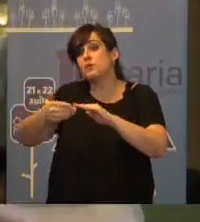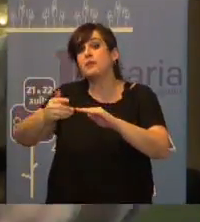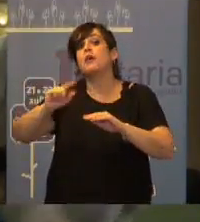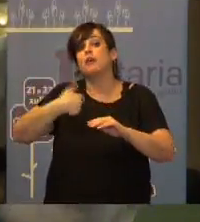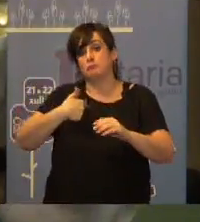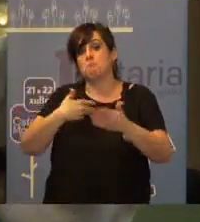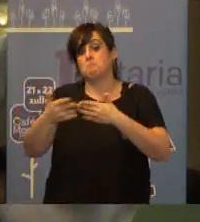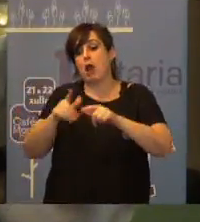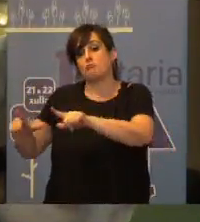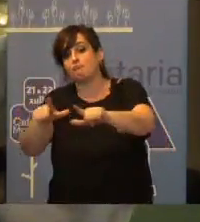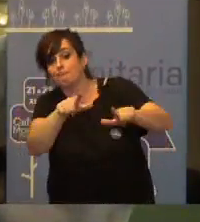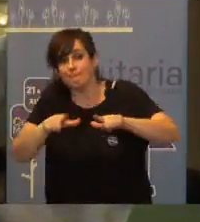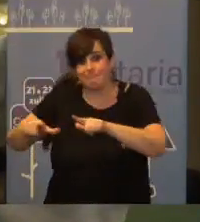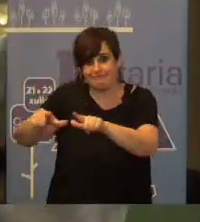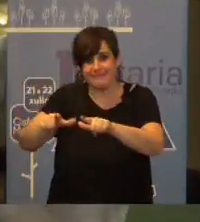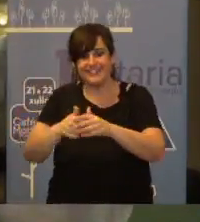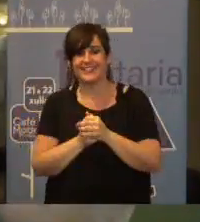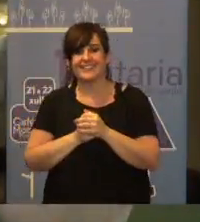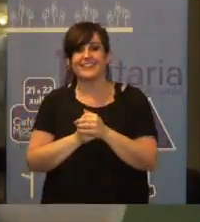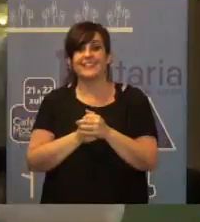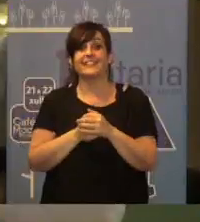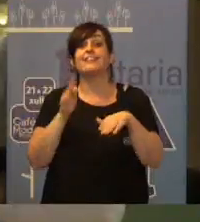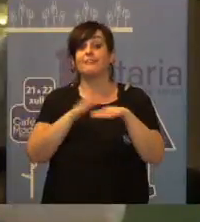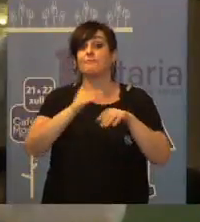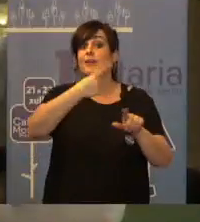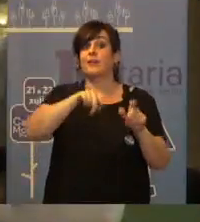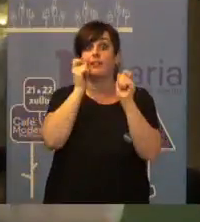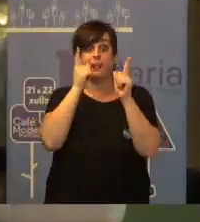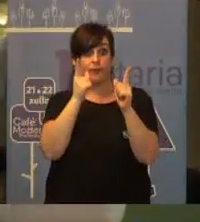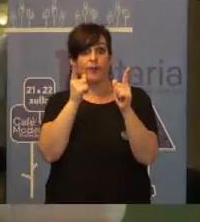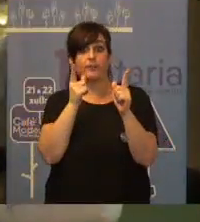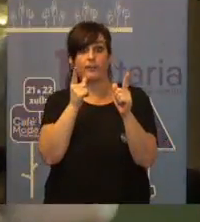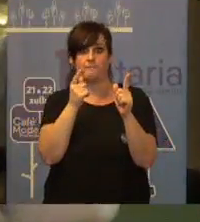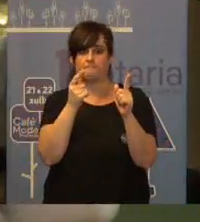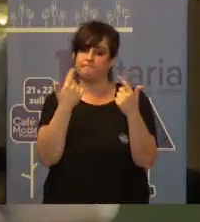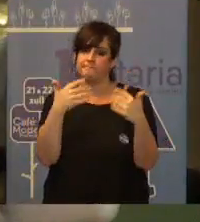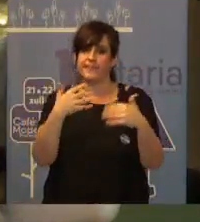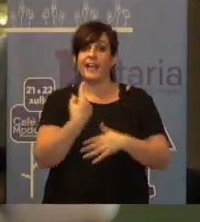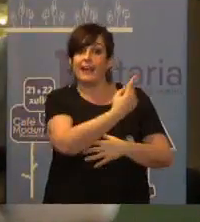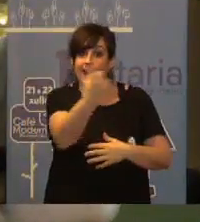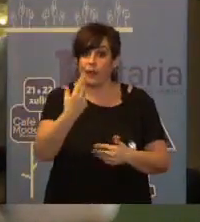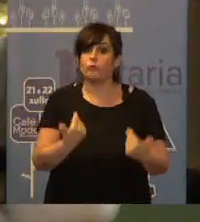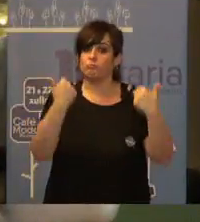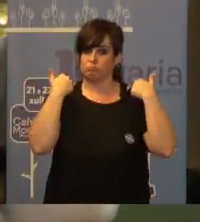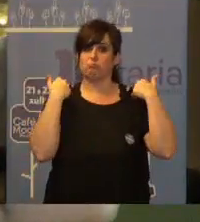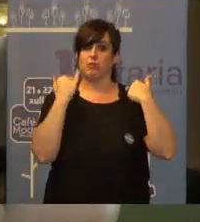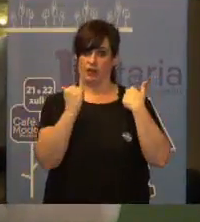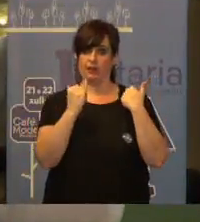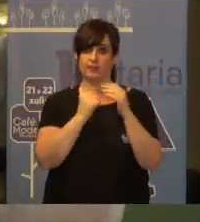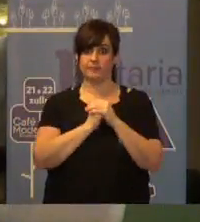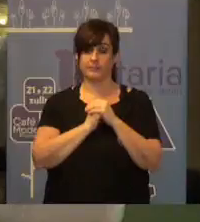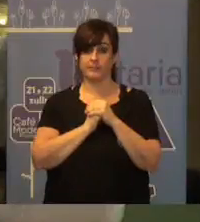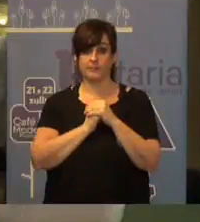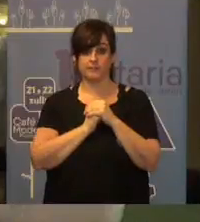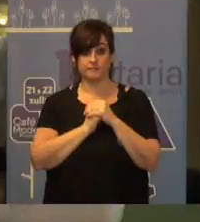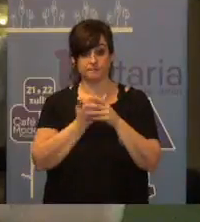Bueno, para que vexades como media, non, a mochila que cada un levamos, cando